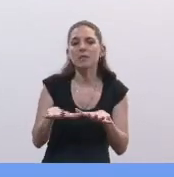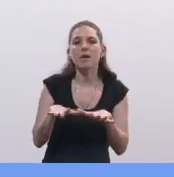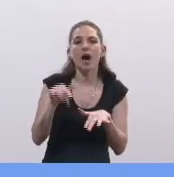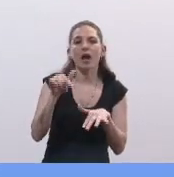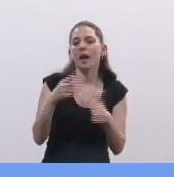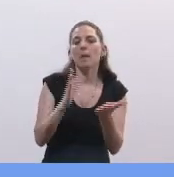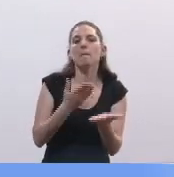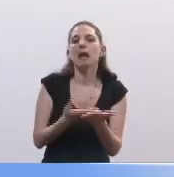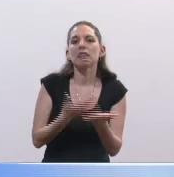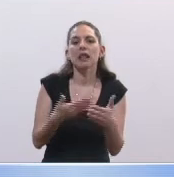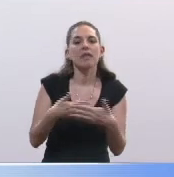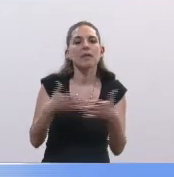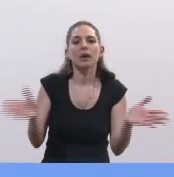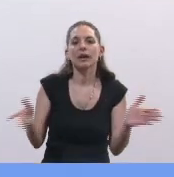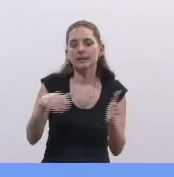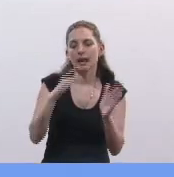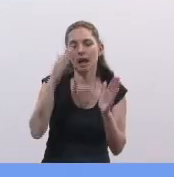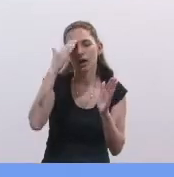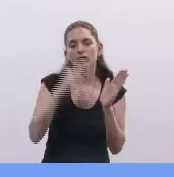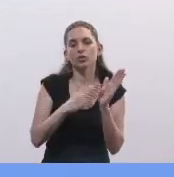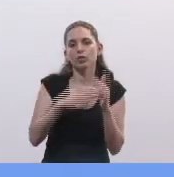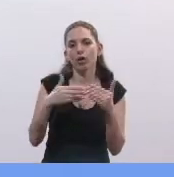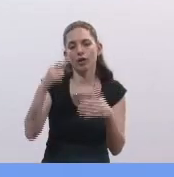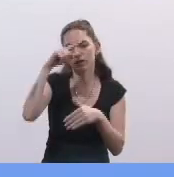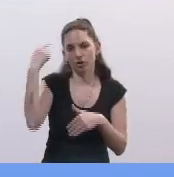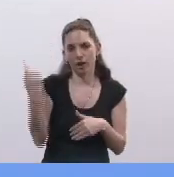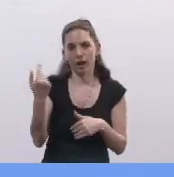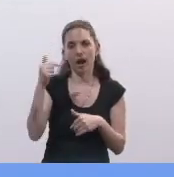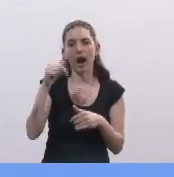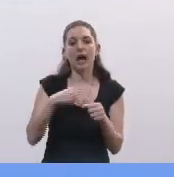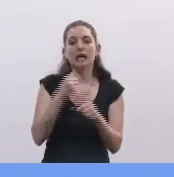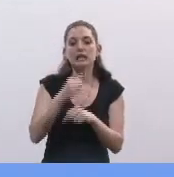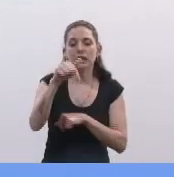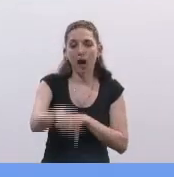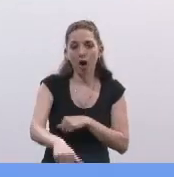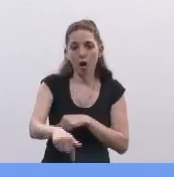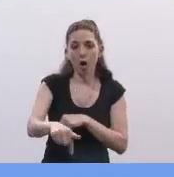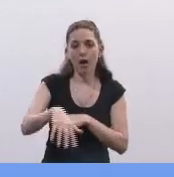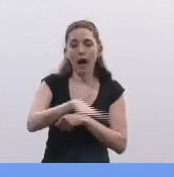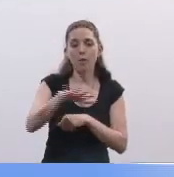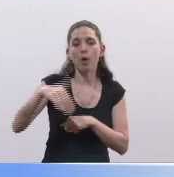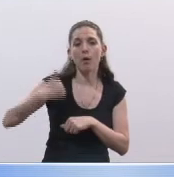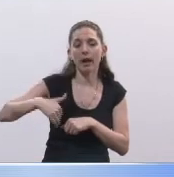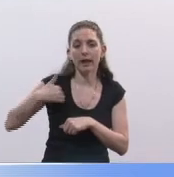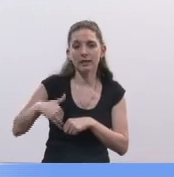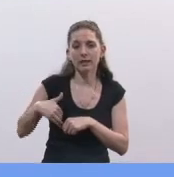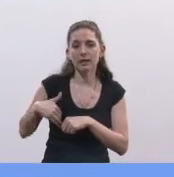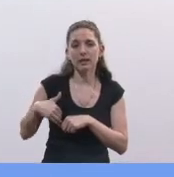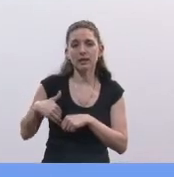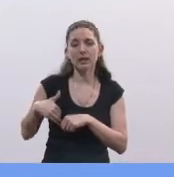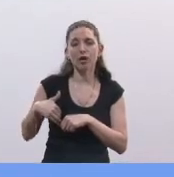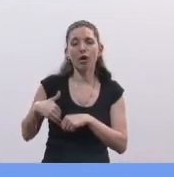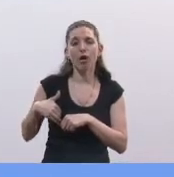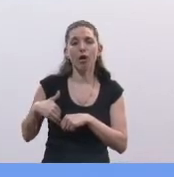plantea la democracia y la Constitución Nacional. Hasta ahora, el pueblo argentino